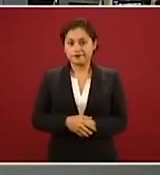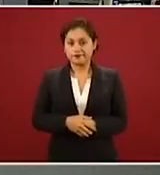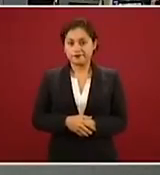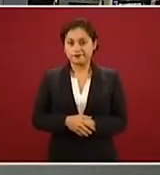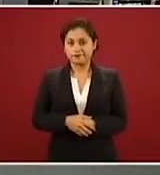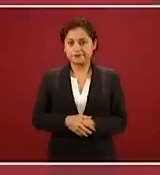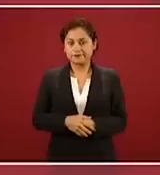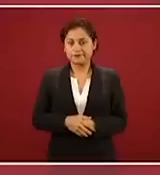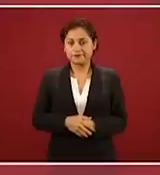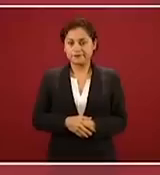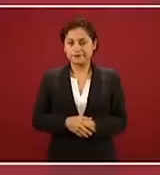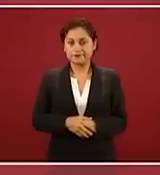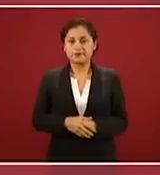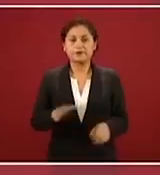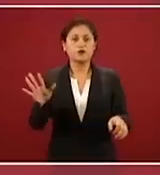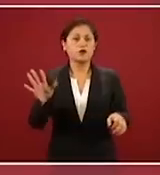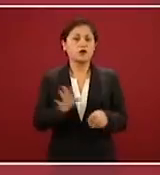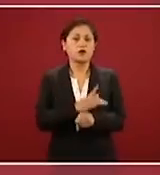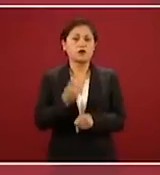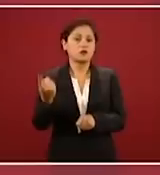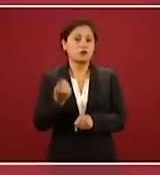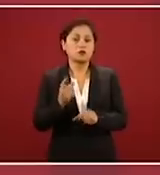pasaron sin problema